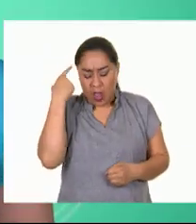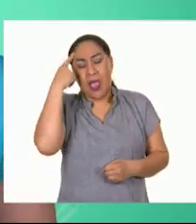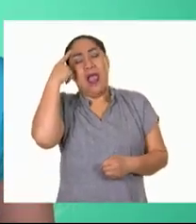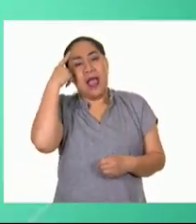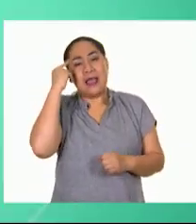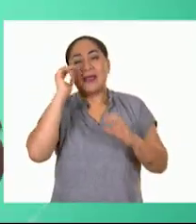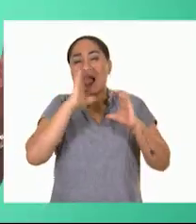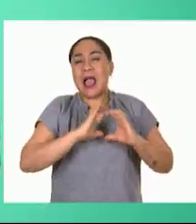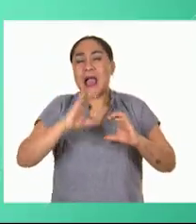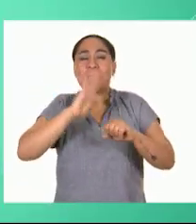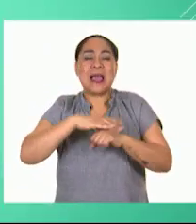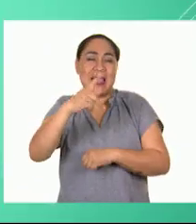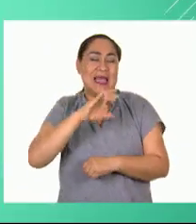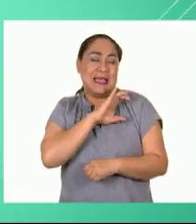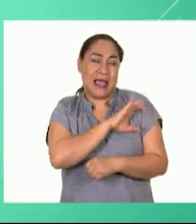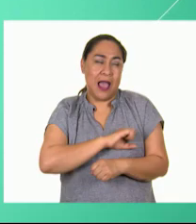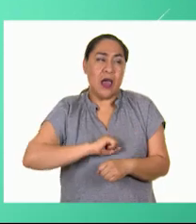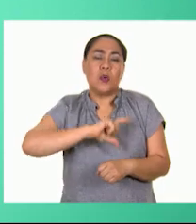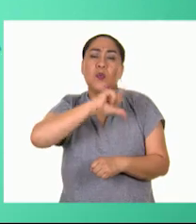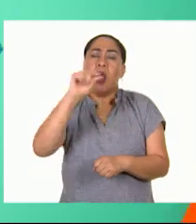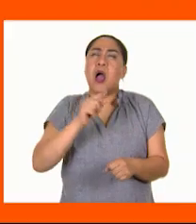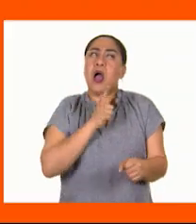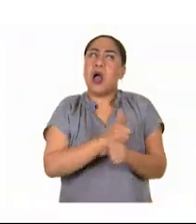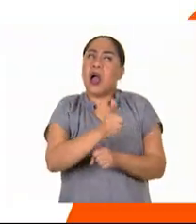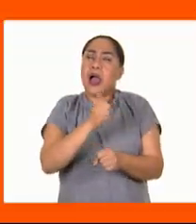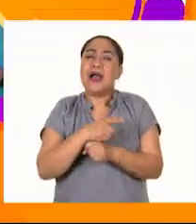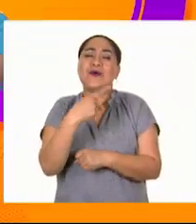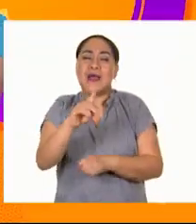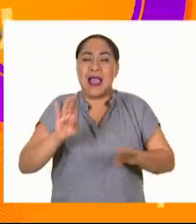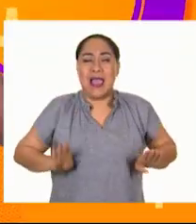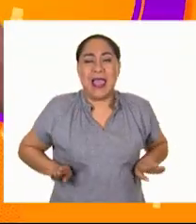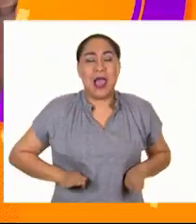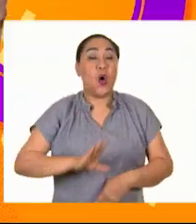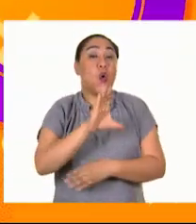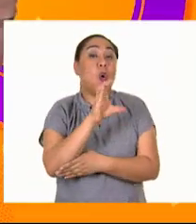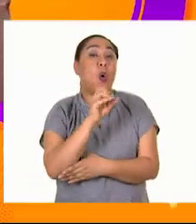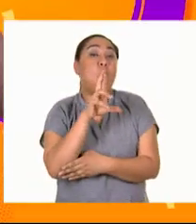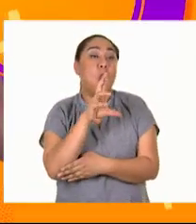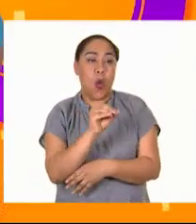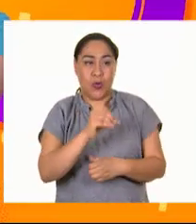canciones favoritas y ya estás identificando el coro.